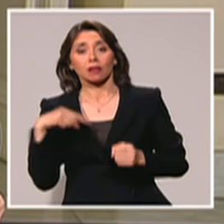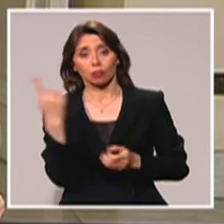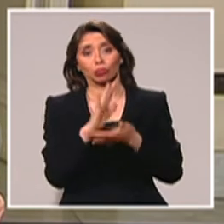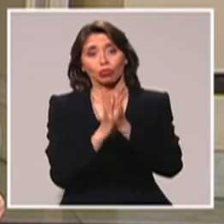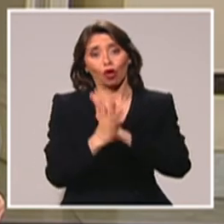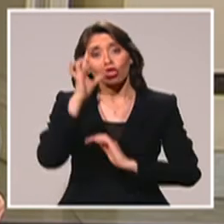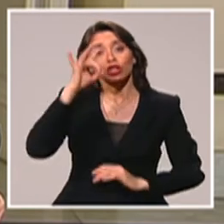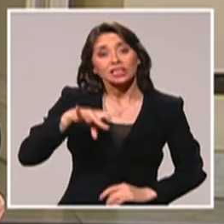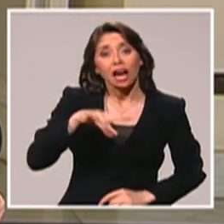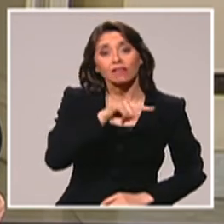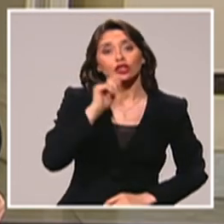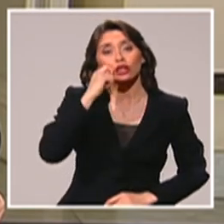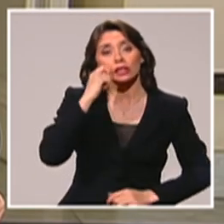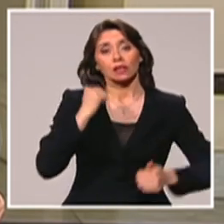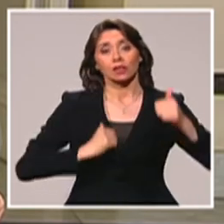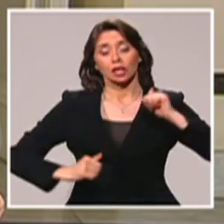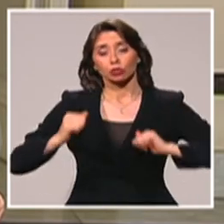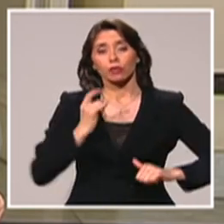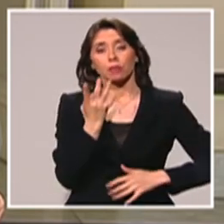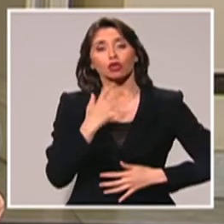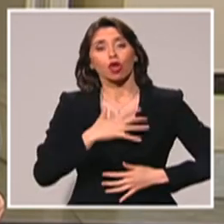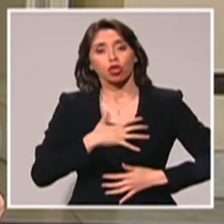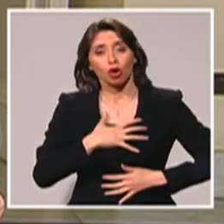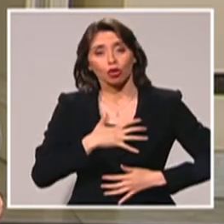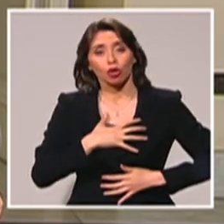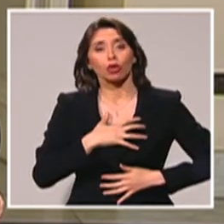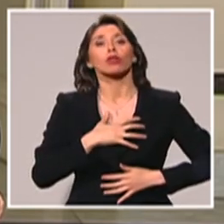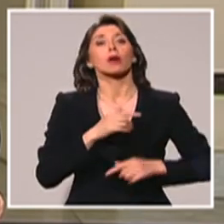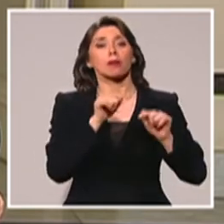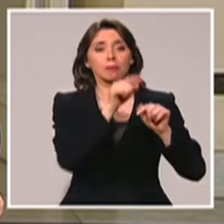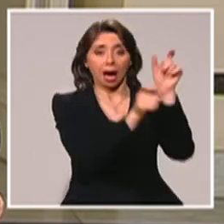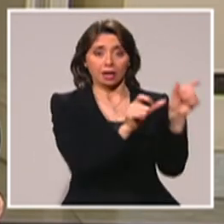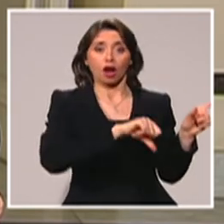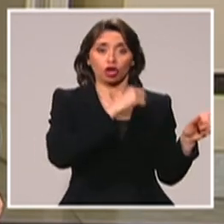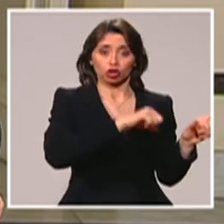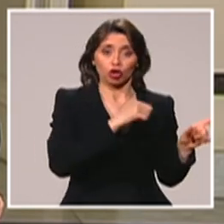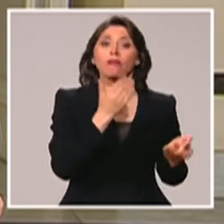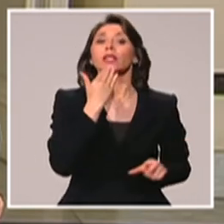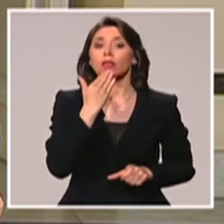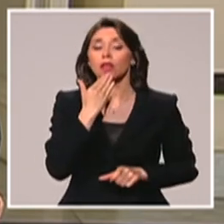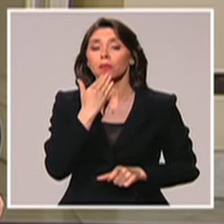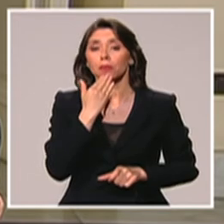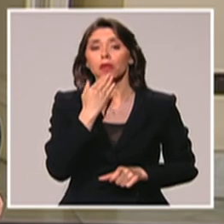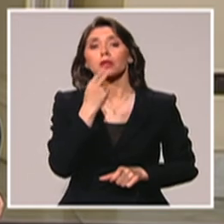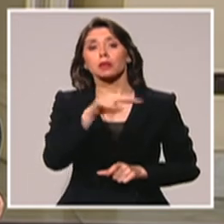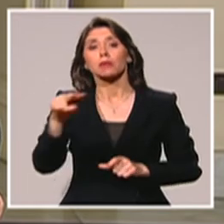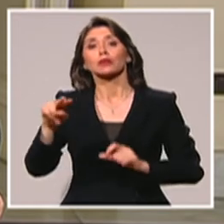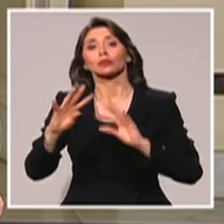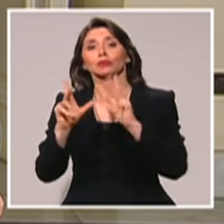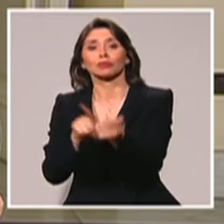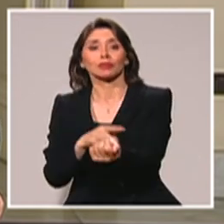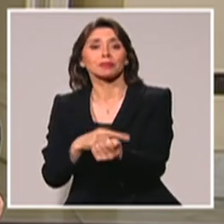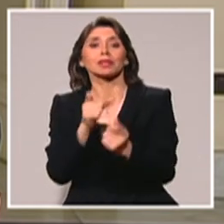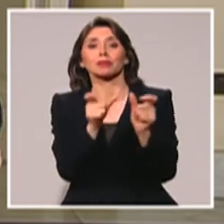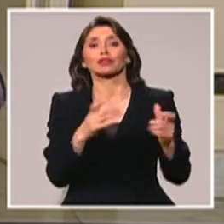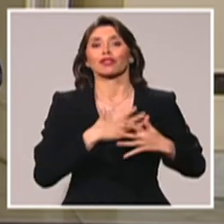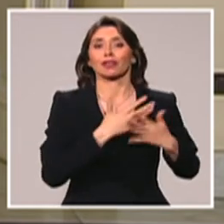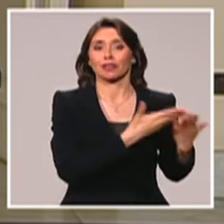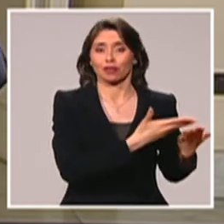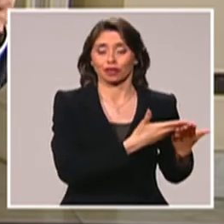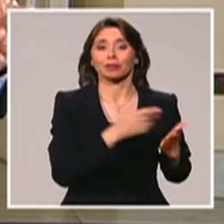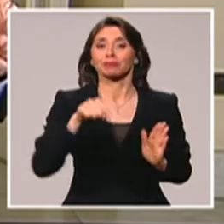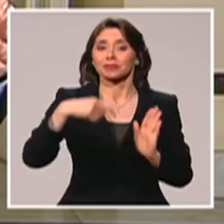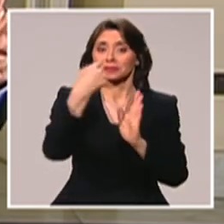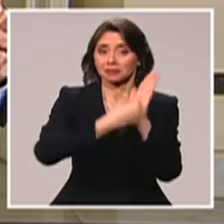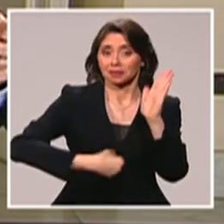significa sufrimiento y dolor para esos jóvenes pero también para sus seres queridos en esta